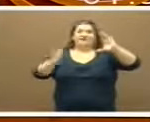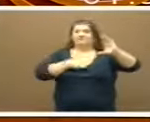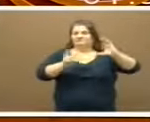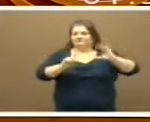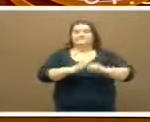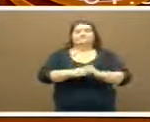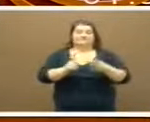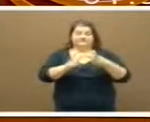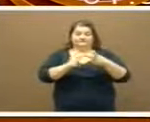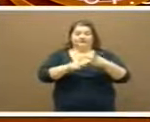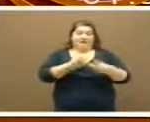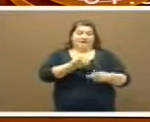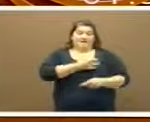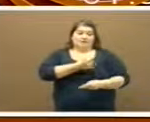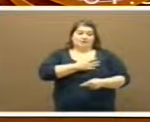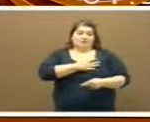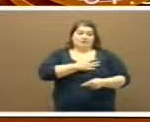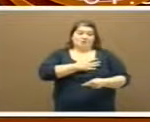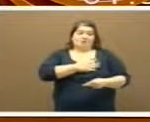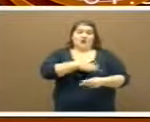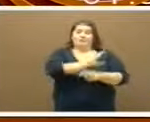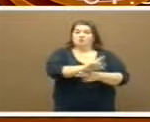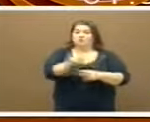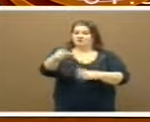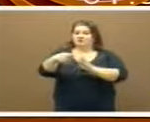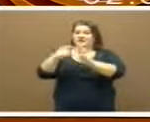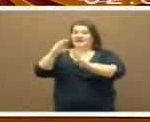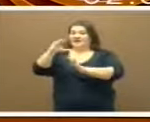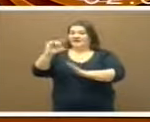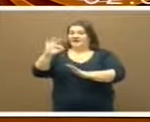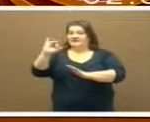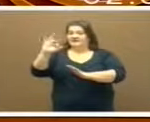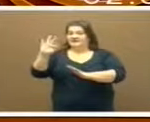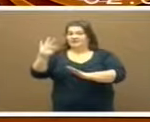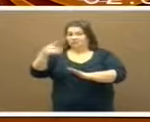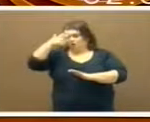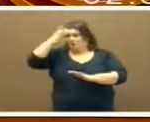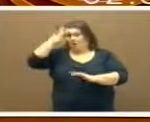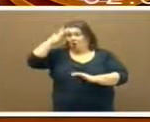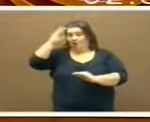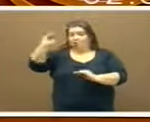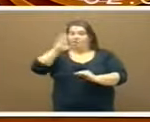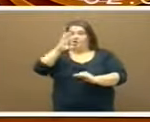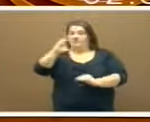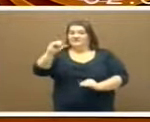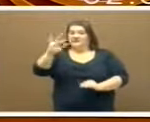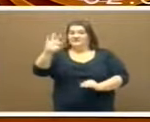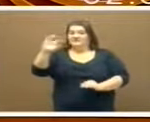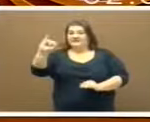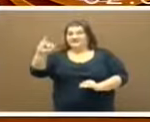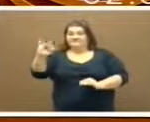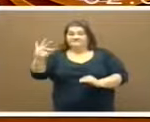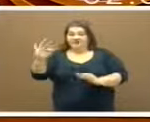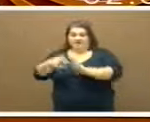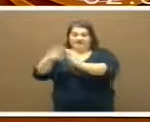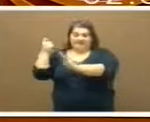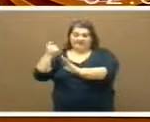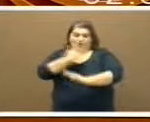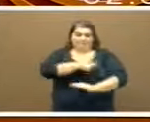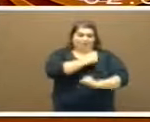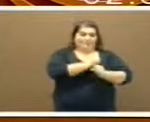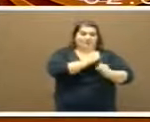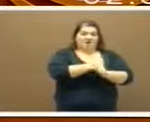organizaciones sindicales, ustedes se lo quitan a OCESIF. Supongo que también será una cuestión ideológica, porque no sé por qué se lo quitan a OCESIF y no se lo quitan a UGT o se lo quitan a Comisiones